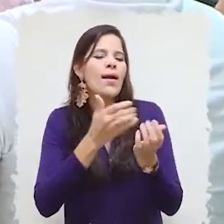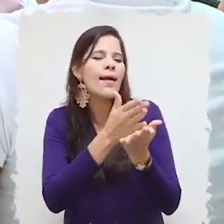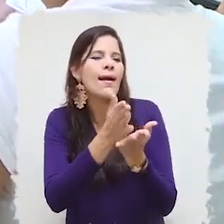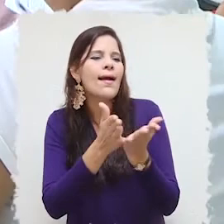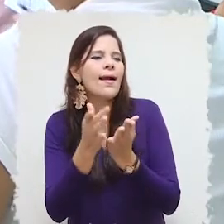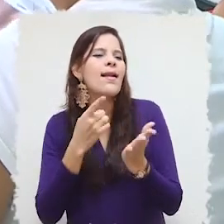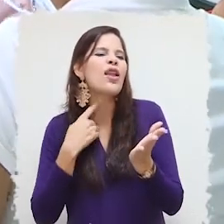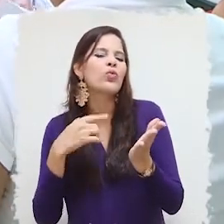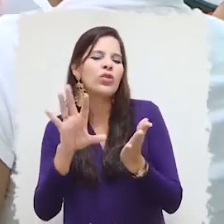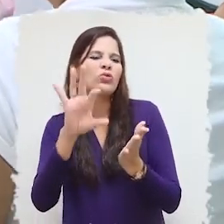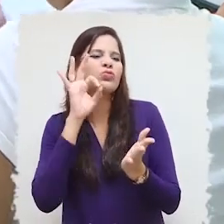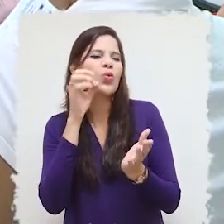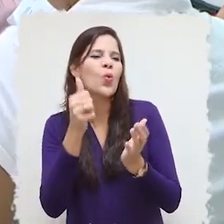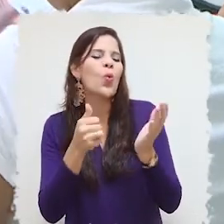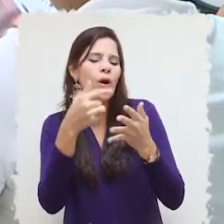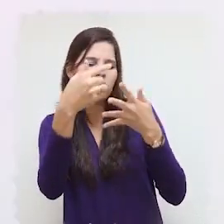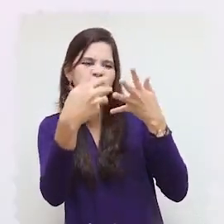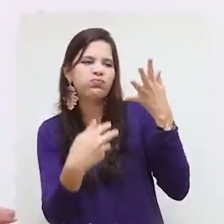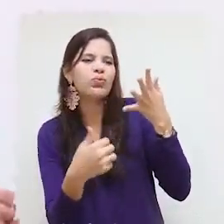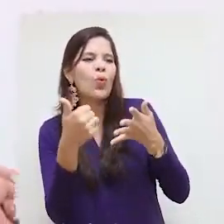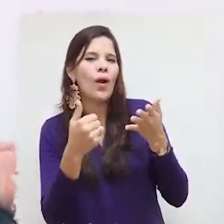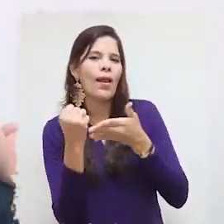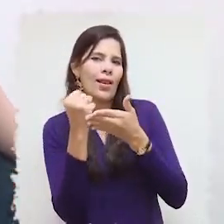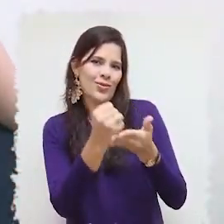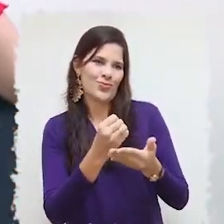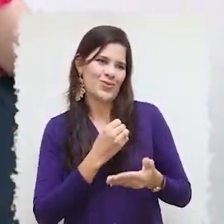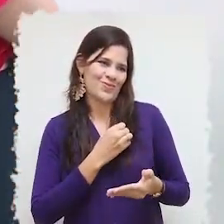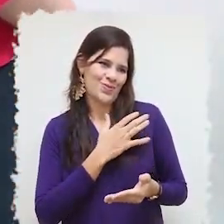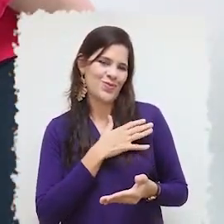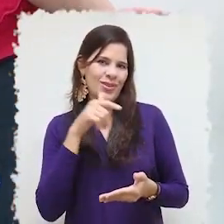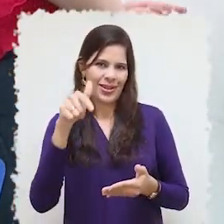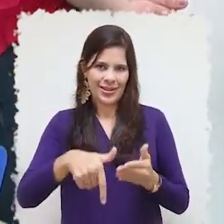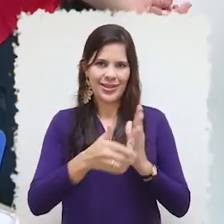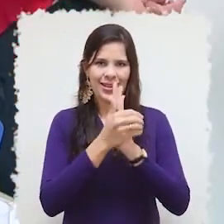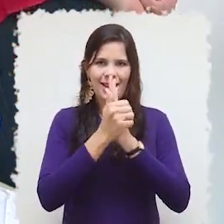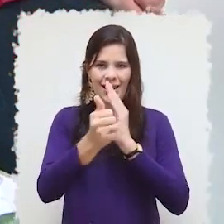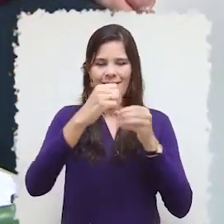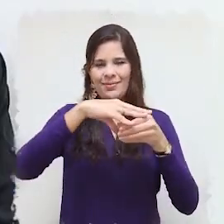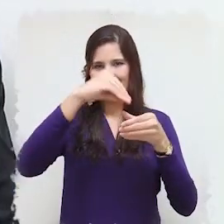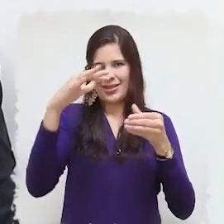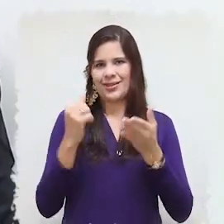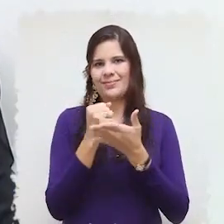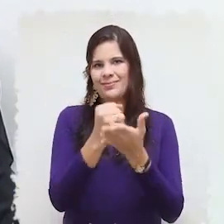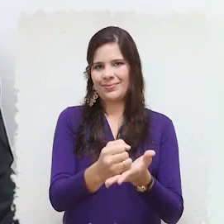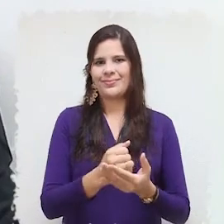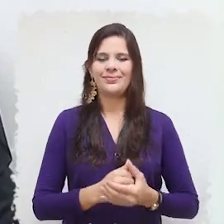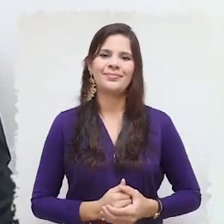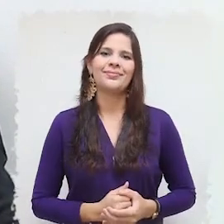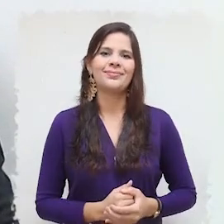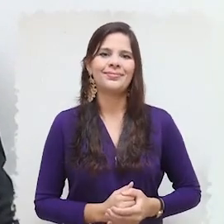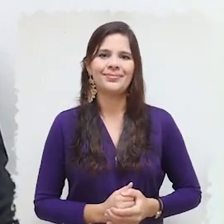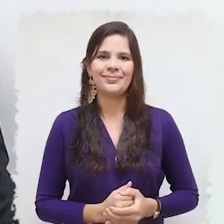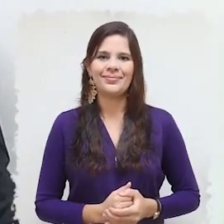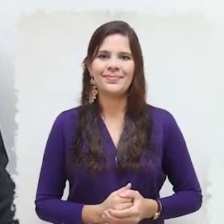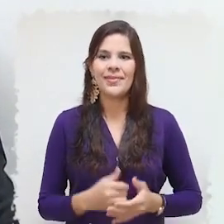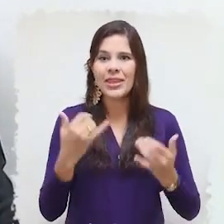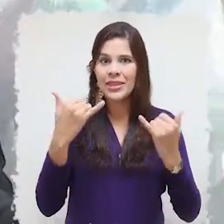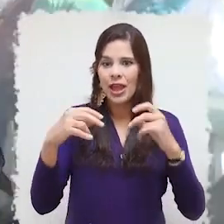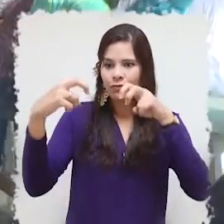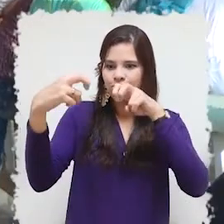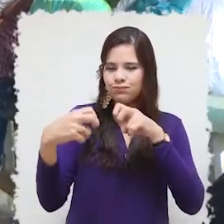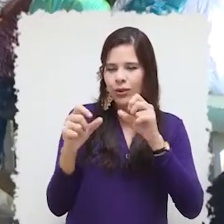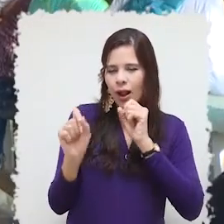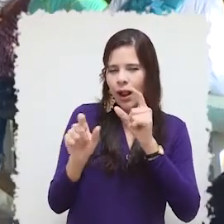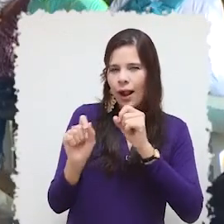la profesión que cursarán gracias a las posibilidades que brinda el programa Talento Magdalena. Luego de hacer su prueba vocacional, terminamos